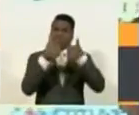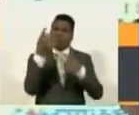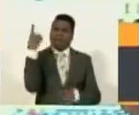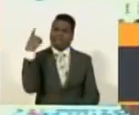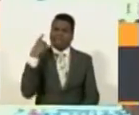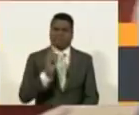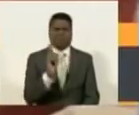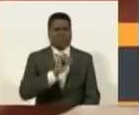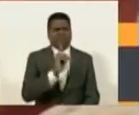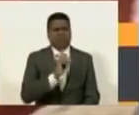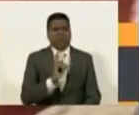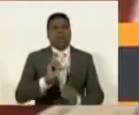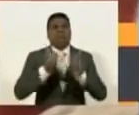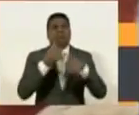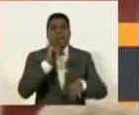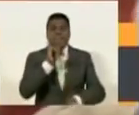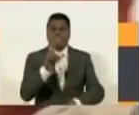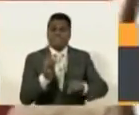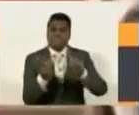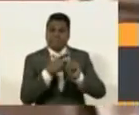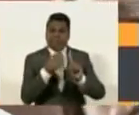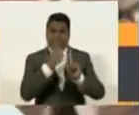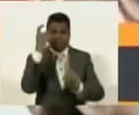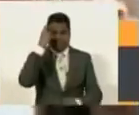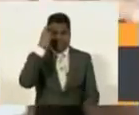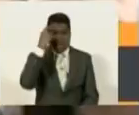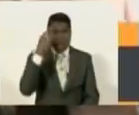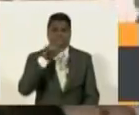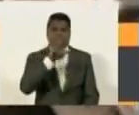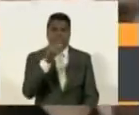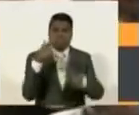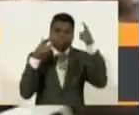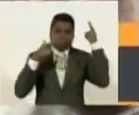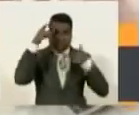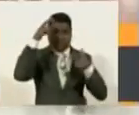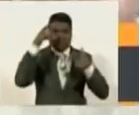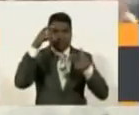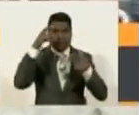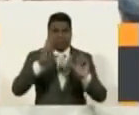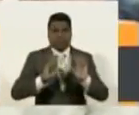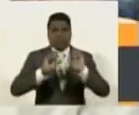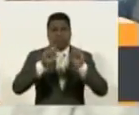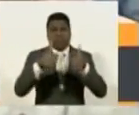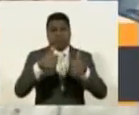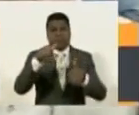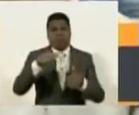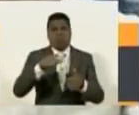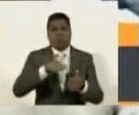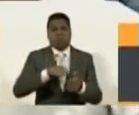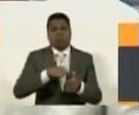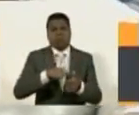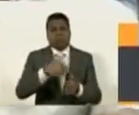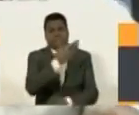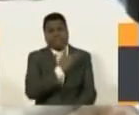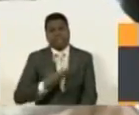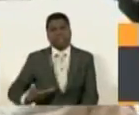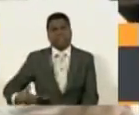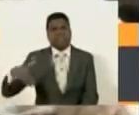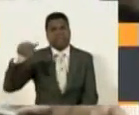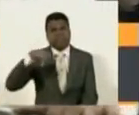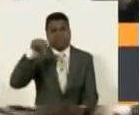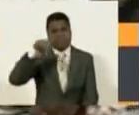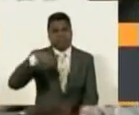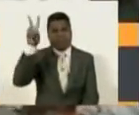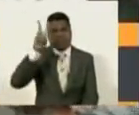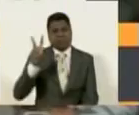empezó el mismo primer día que el comandante Hugo Chávez recibió la presidencia de la República y no se dejó poner un